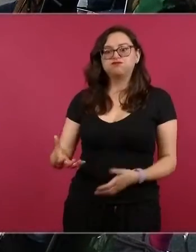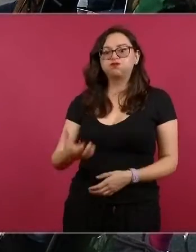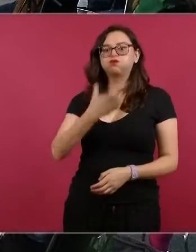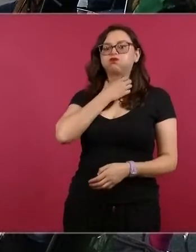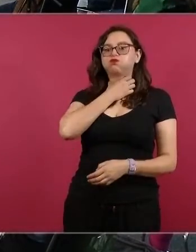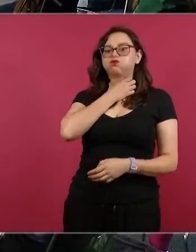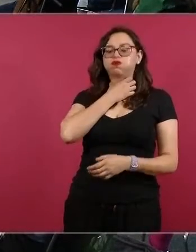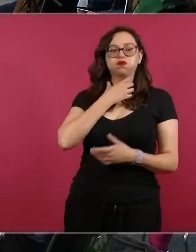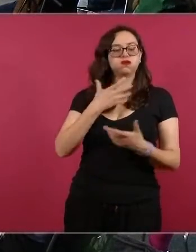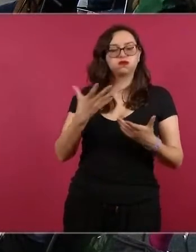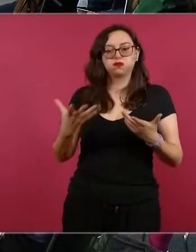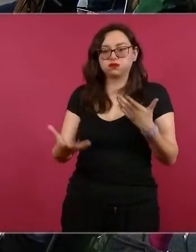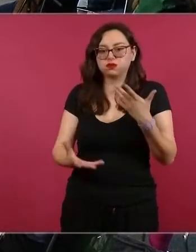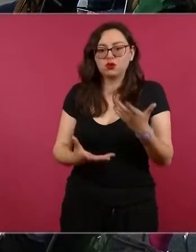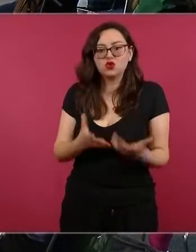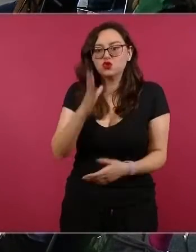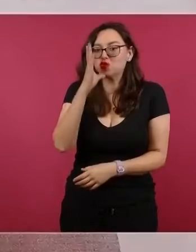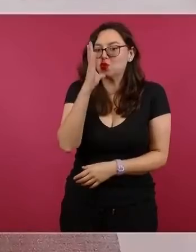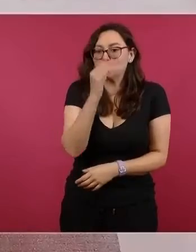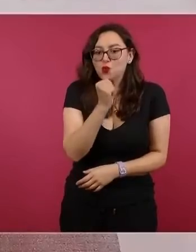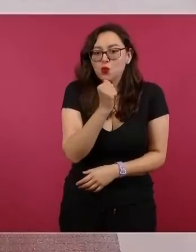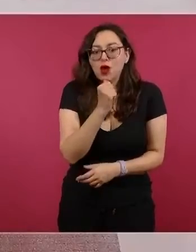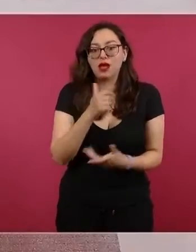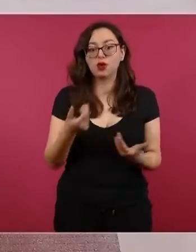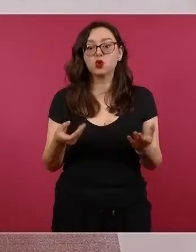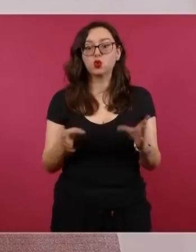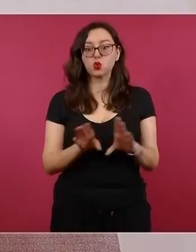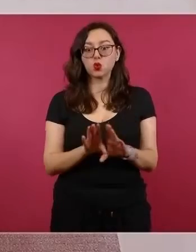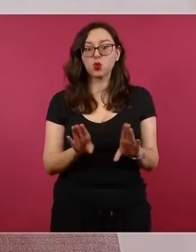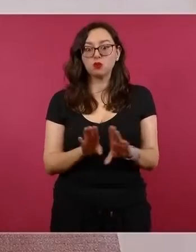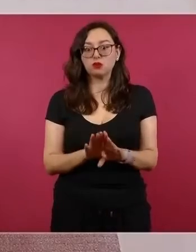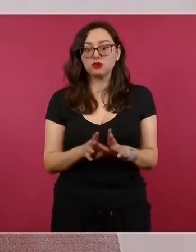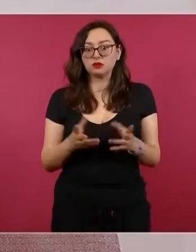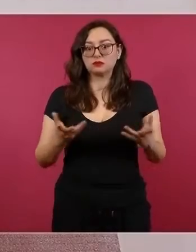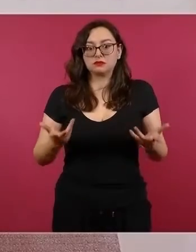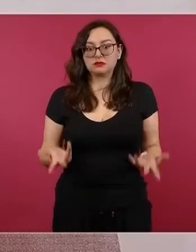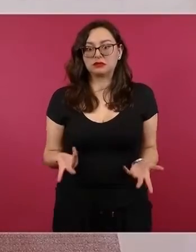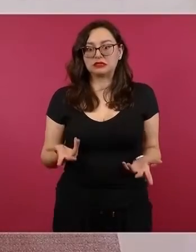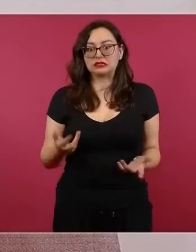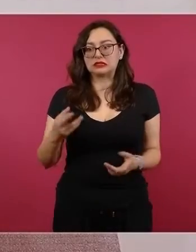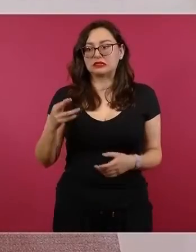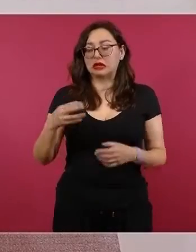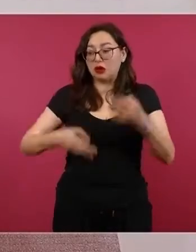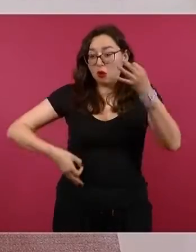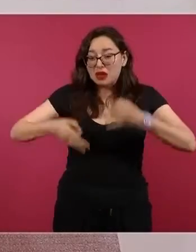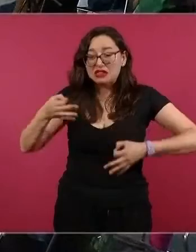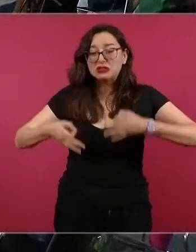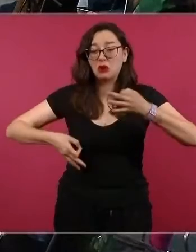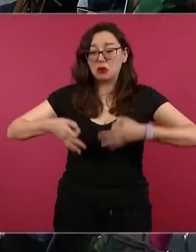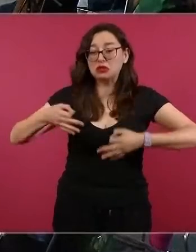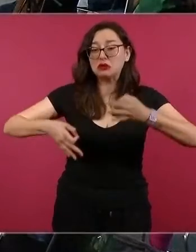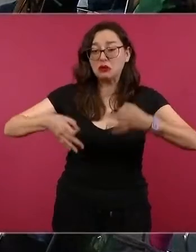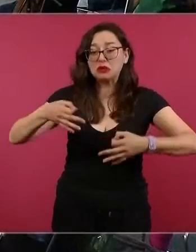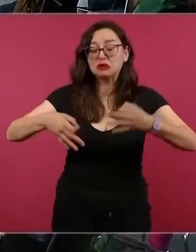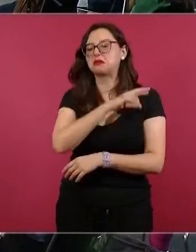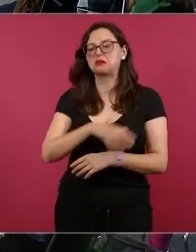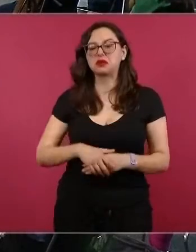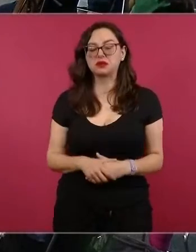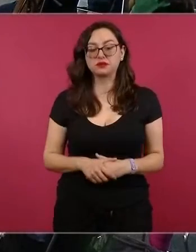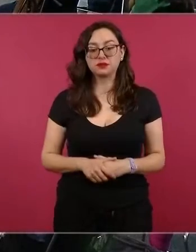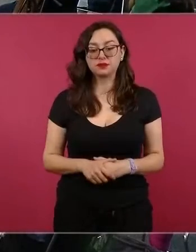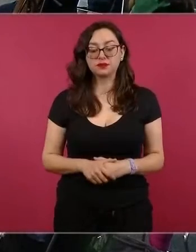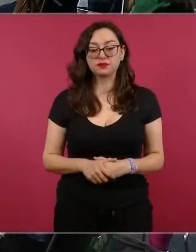pues finalmente se determine su libertad. ¿Es todos los